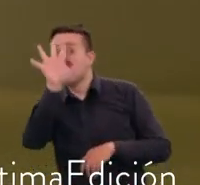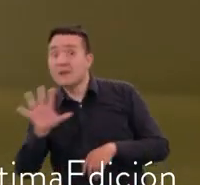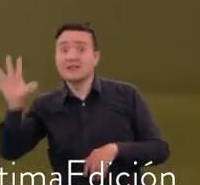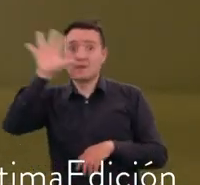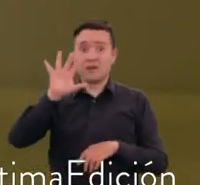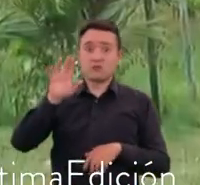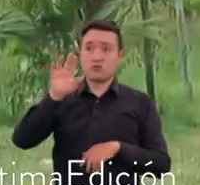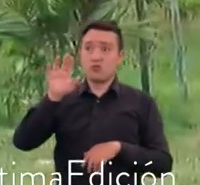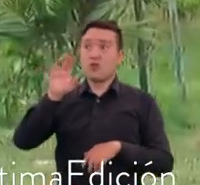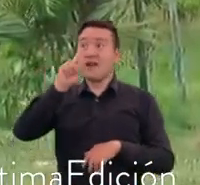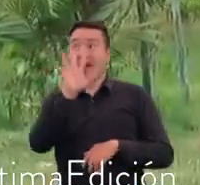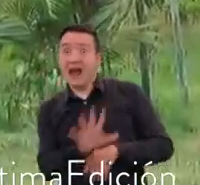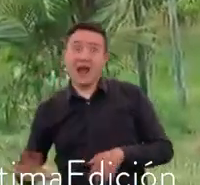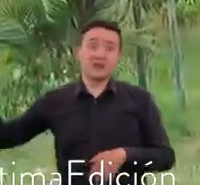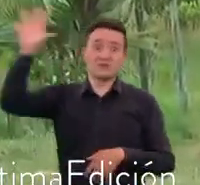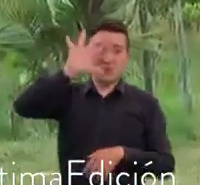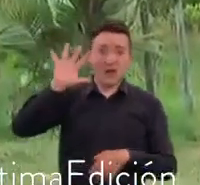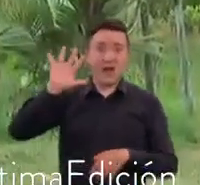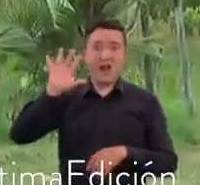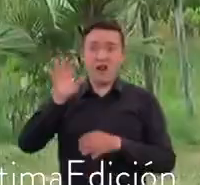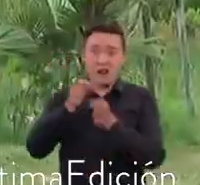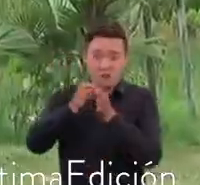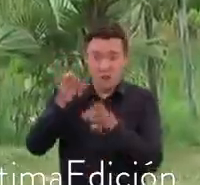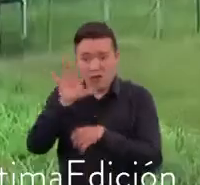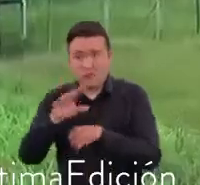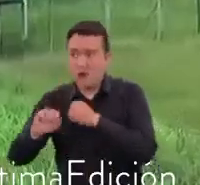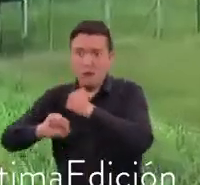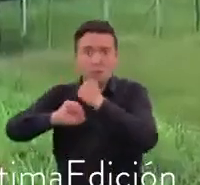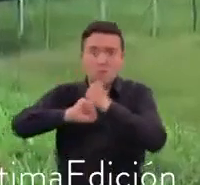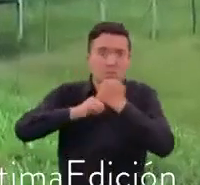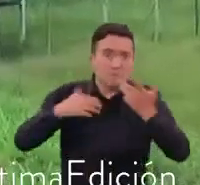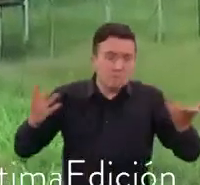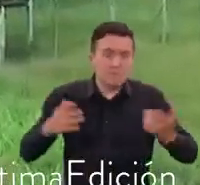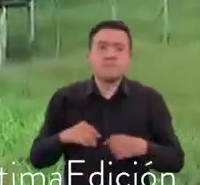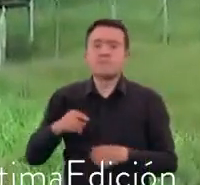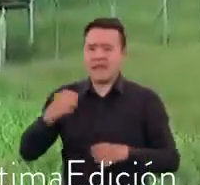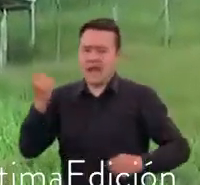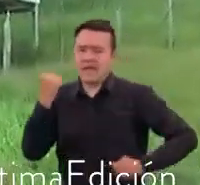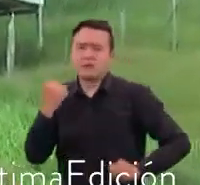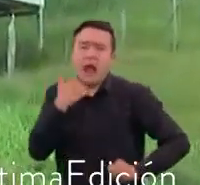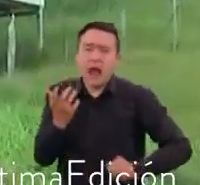nacionales el ejército hace presencia en la zona y brinda apoyo en los casos más urgentes que requiere la comunidad